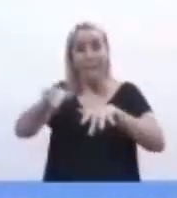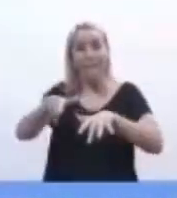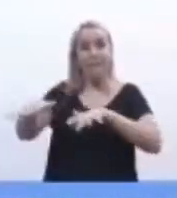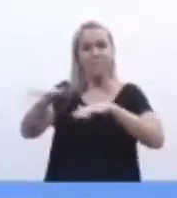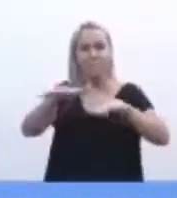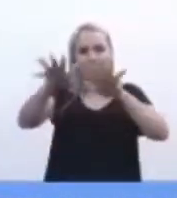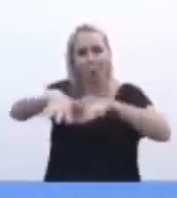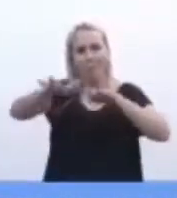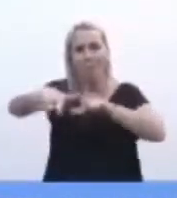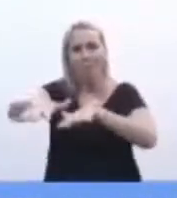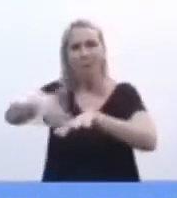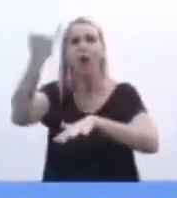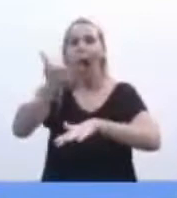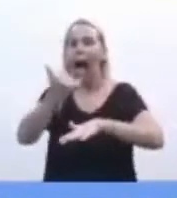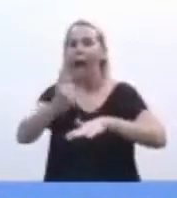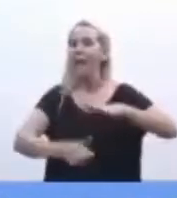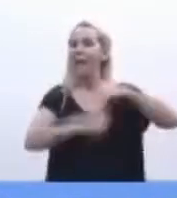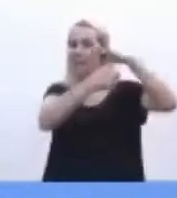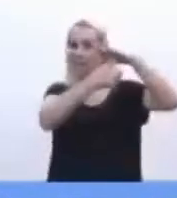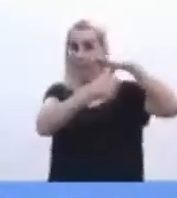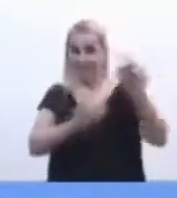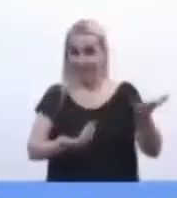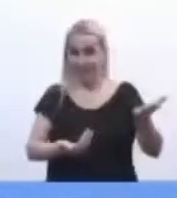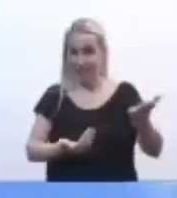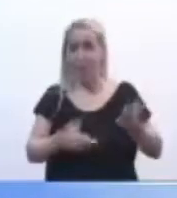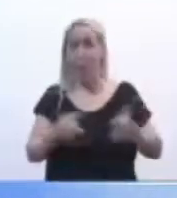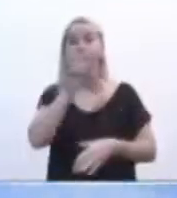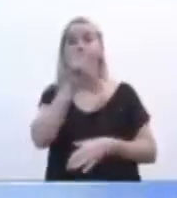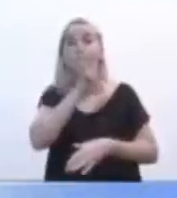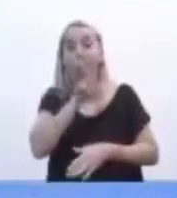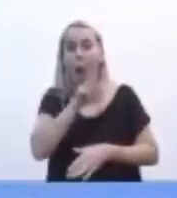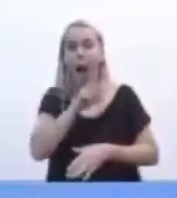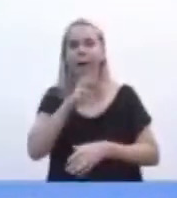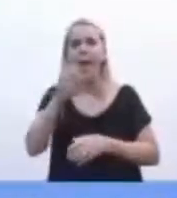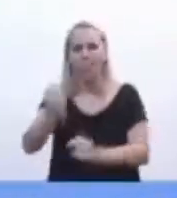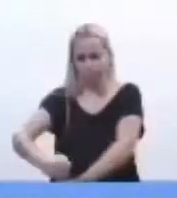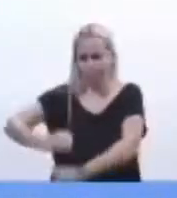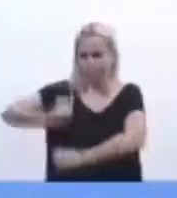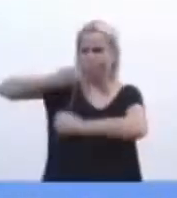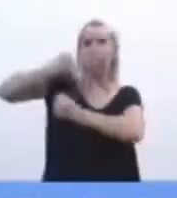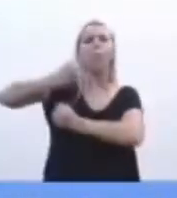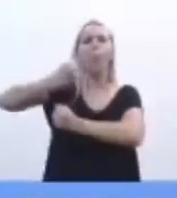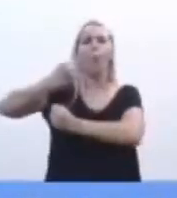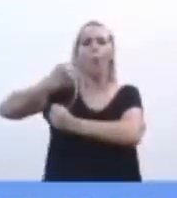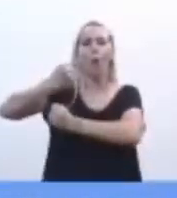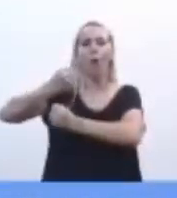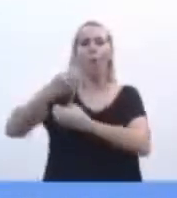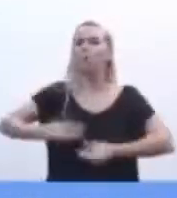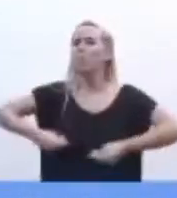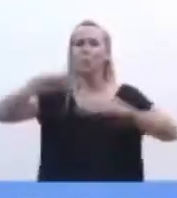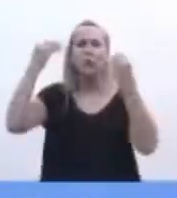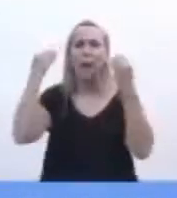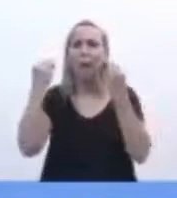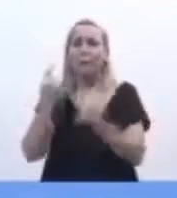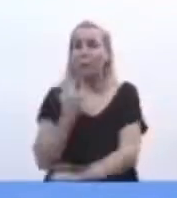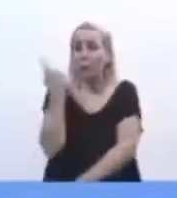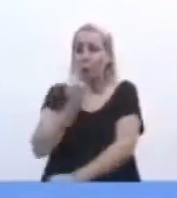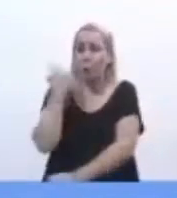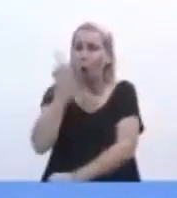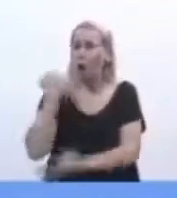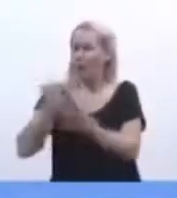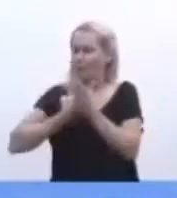tiene a sus pioneras mujeres que sostuvieron estas banderas muchas veces en soledad